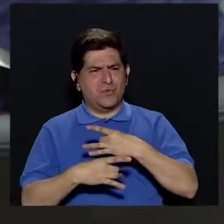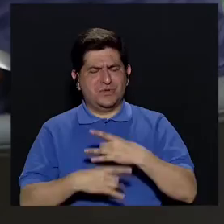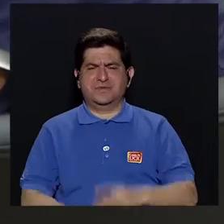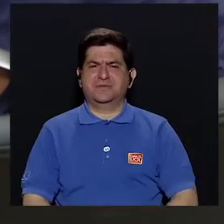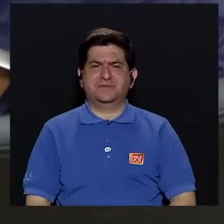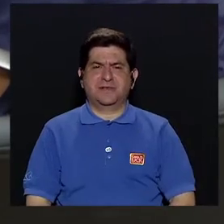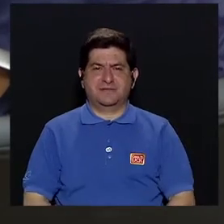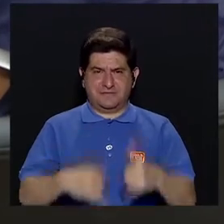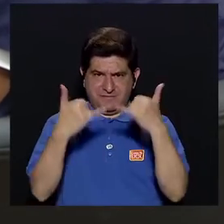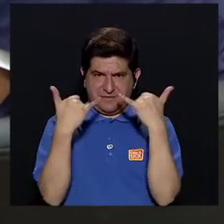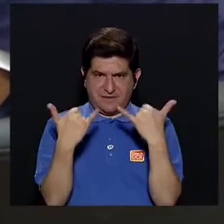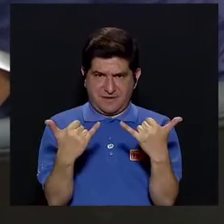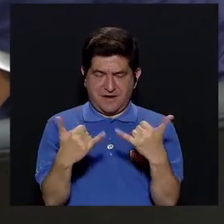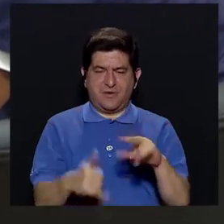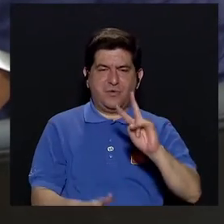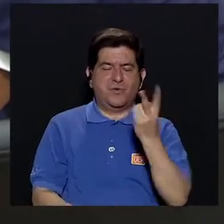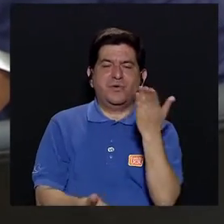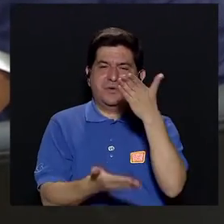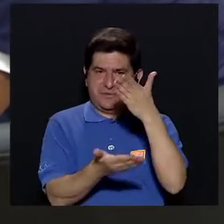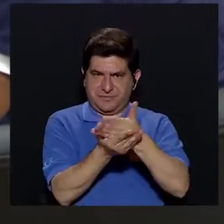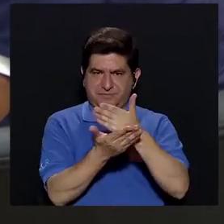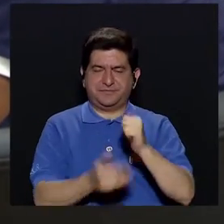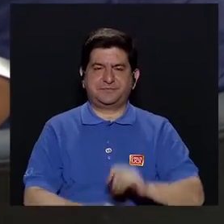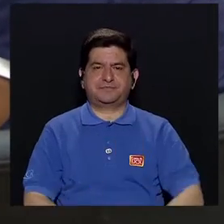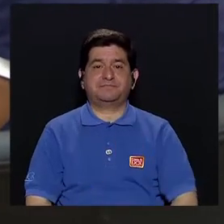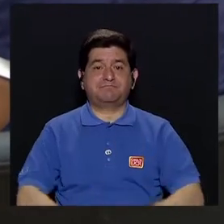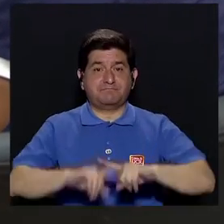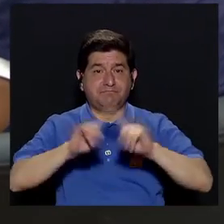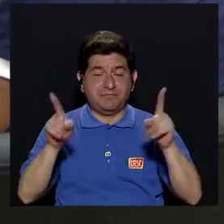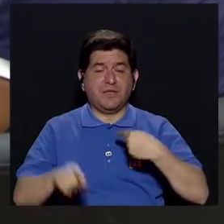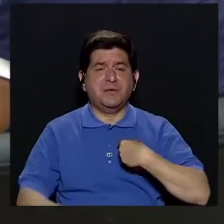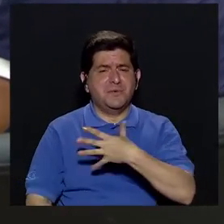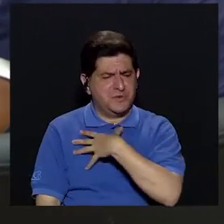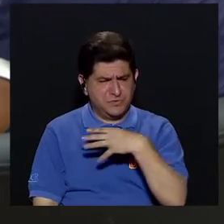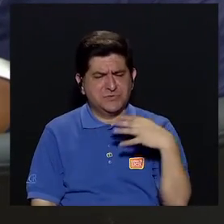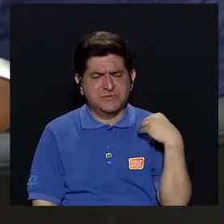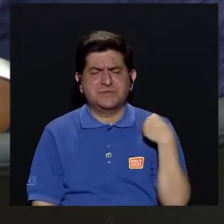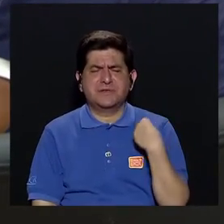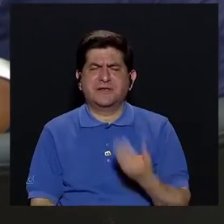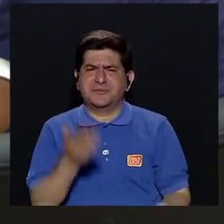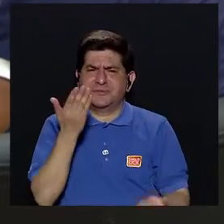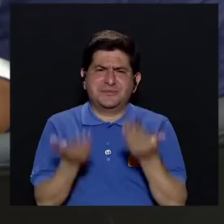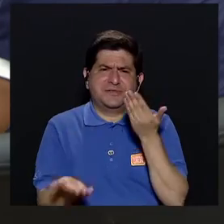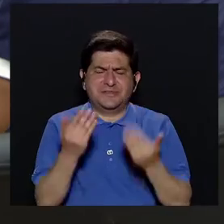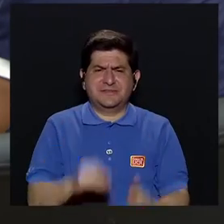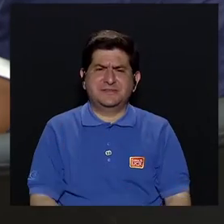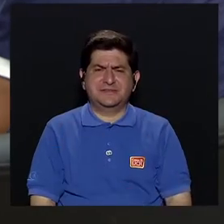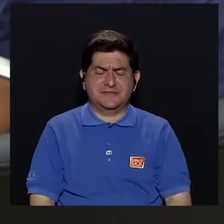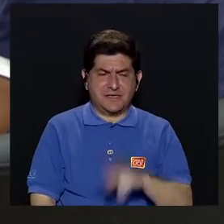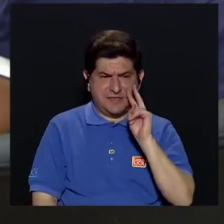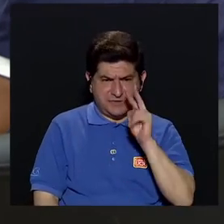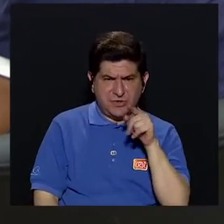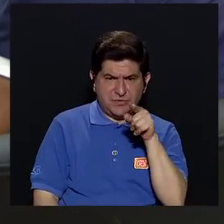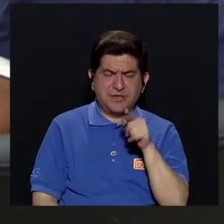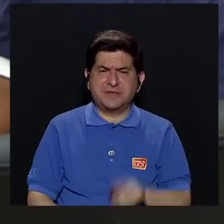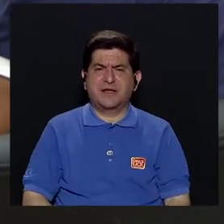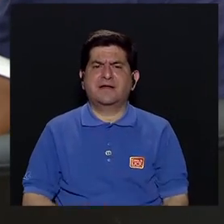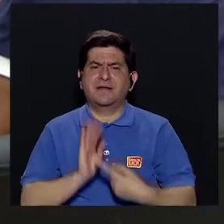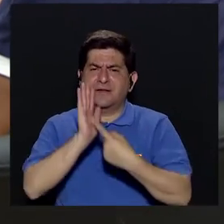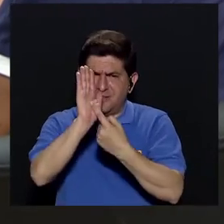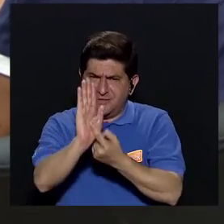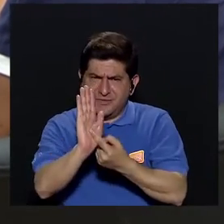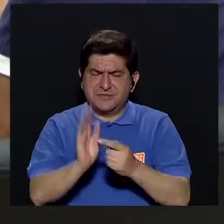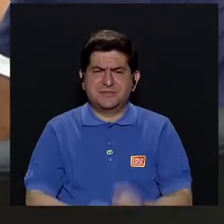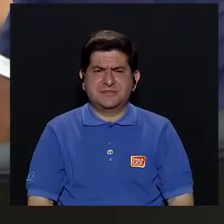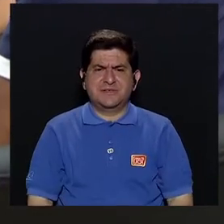interesante. Tenemos que ir, doctor, a una segunda pausa, pero sí me gustaría, pues, viendo lo que usted nos